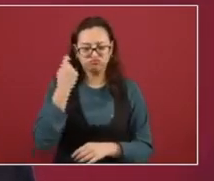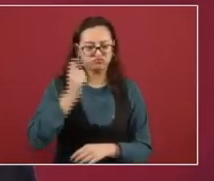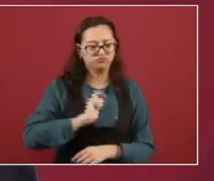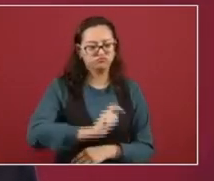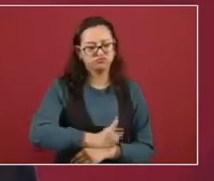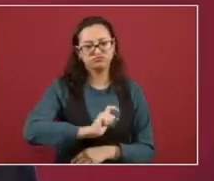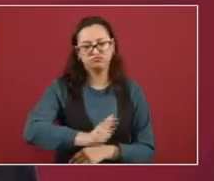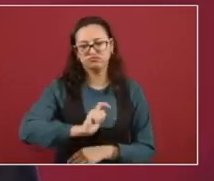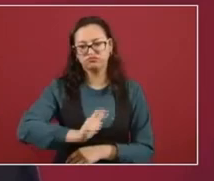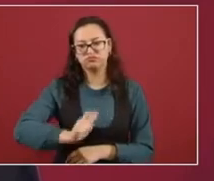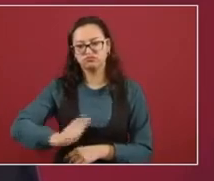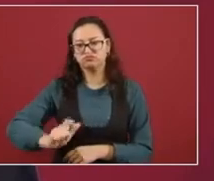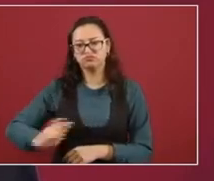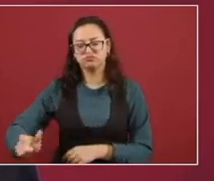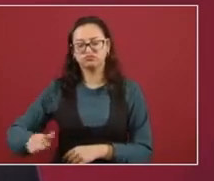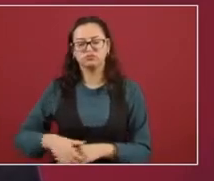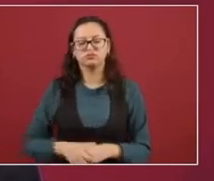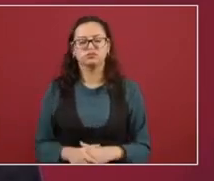pensión,